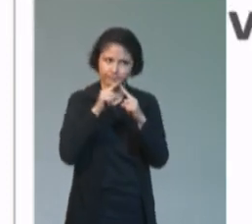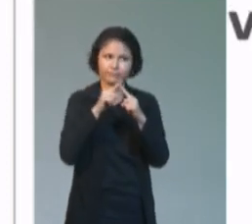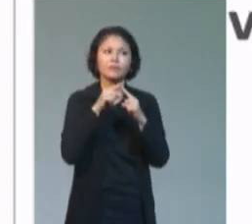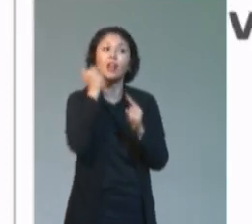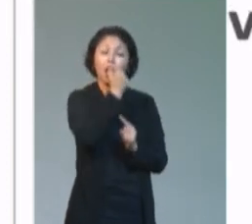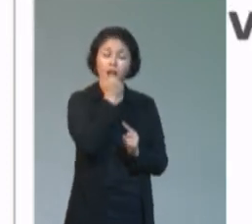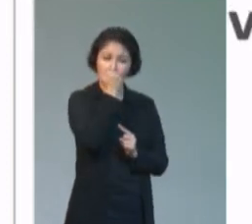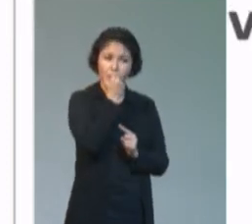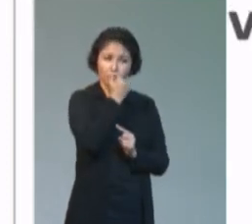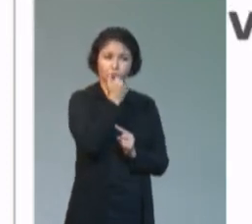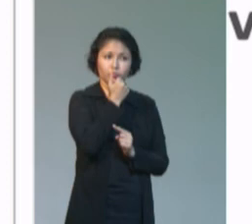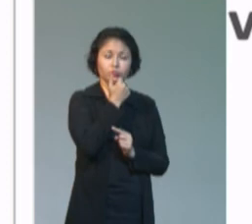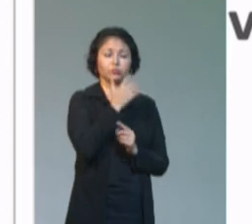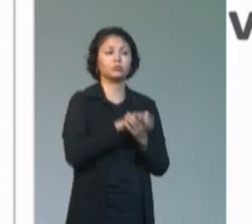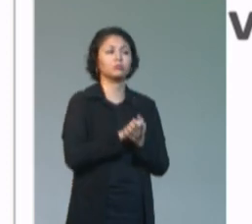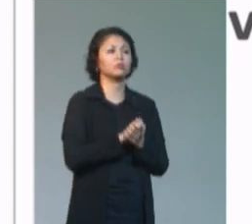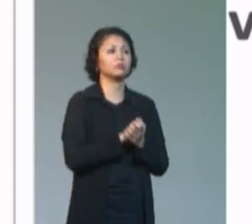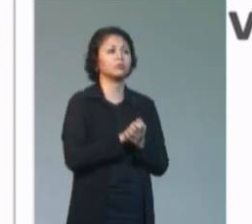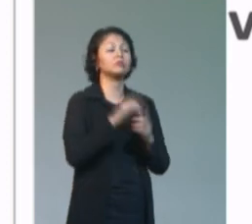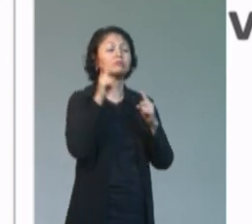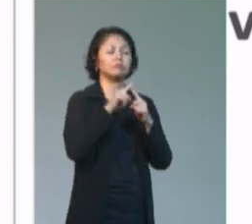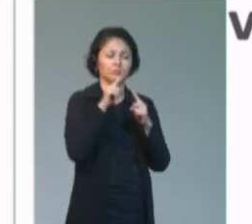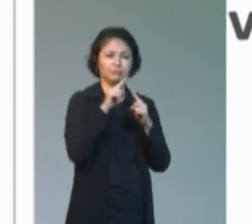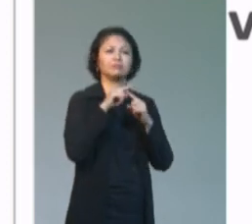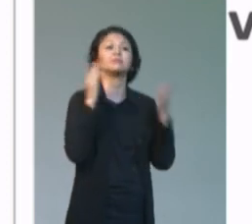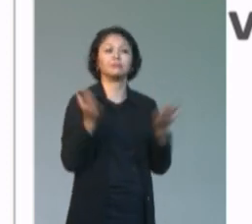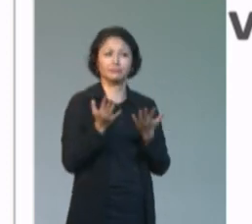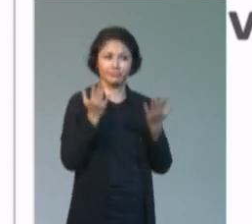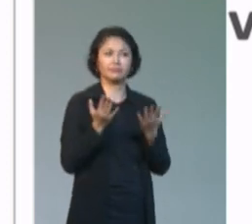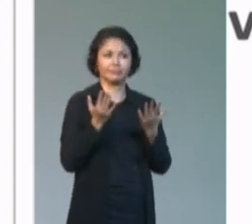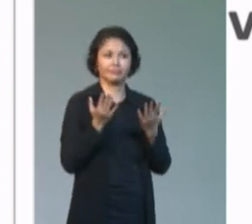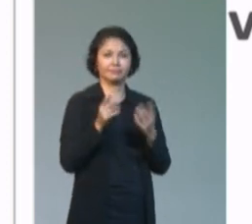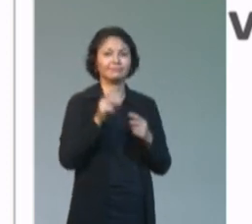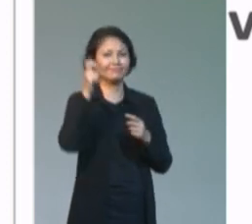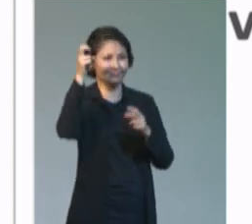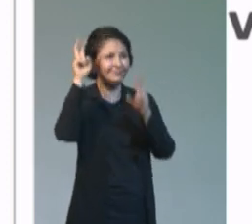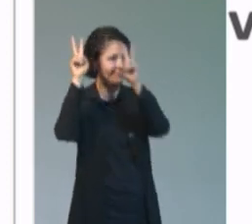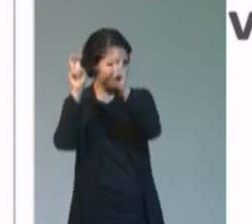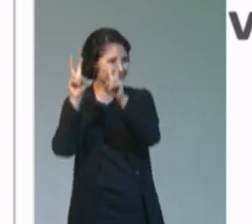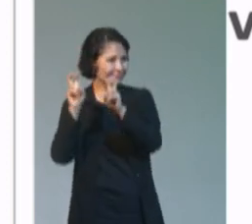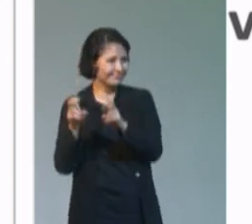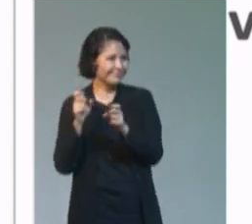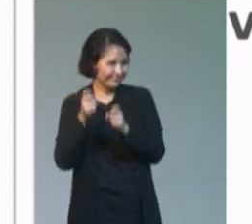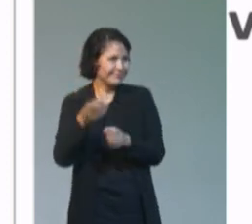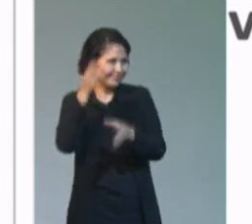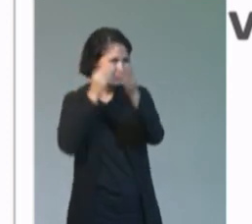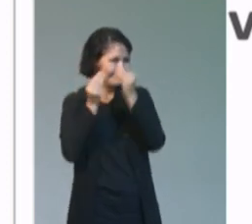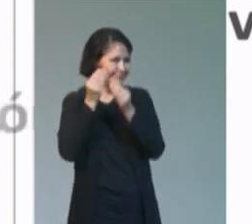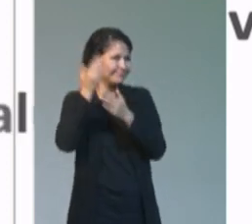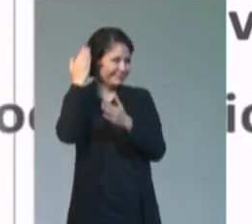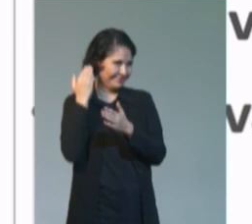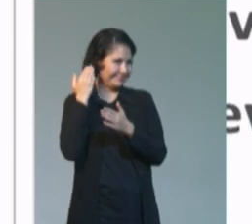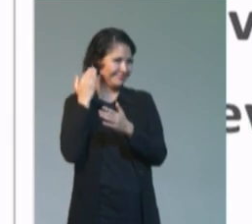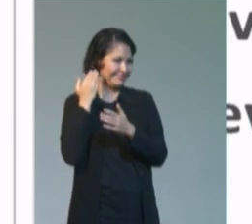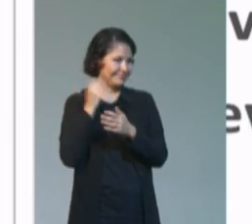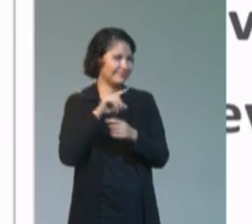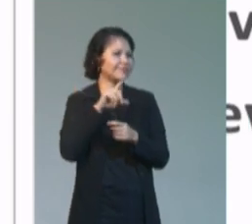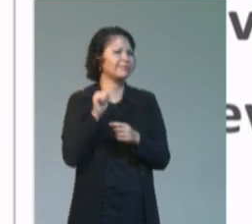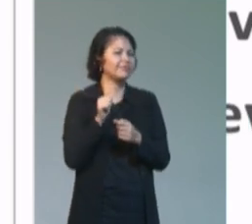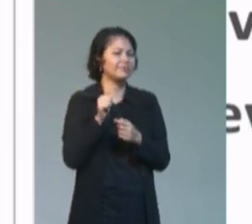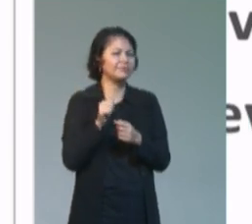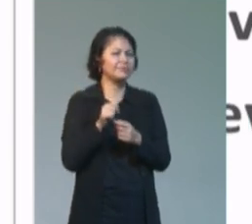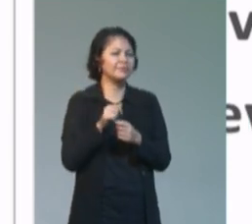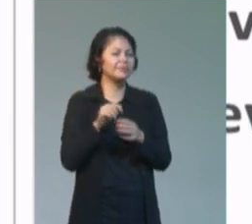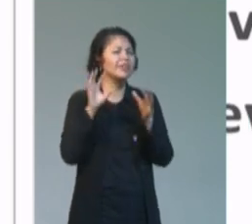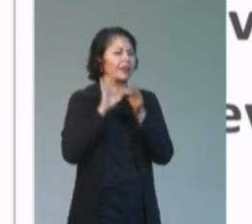él el profesor el estudiante con esos contenidos que le hemos presentado después le tenemos que dar pistas al estudiante sobre la